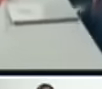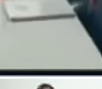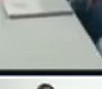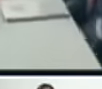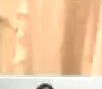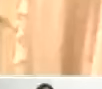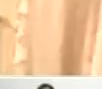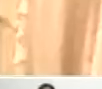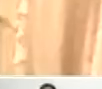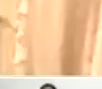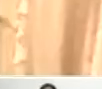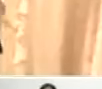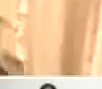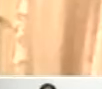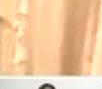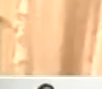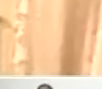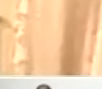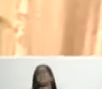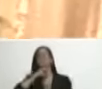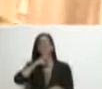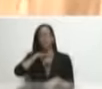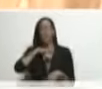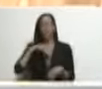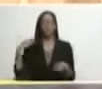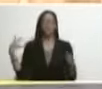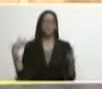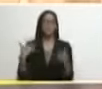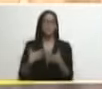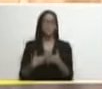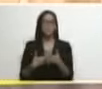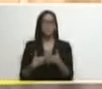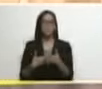Nuestro derecho es histórico.